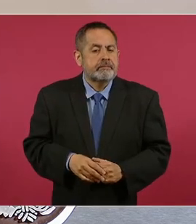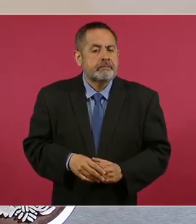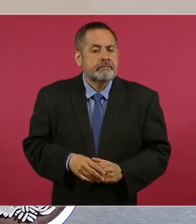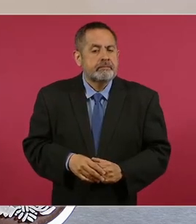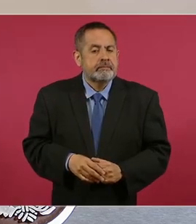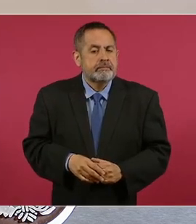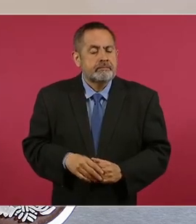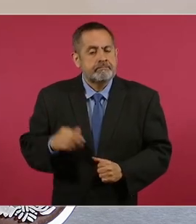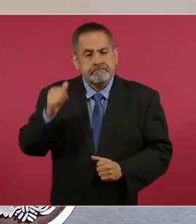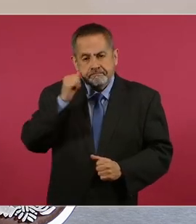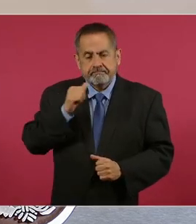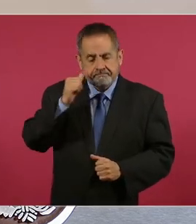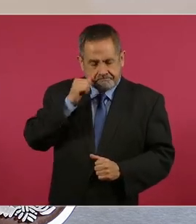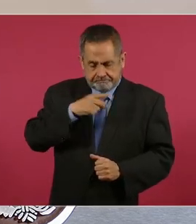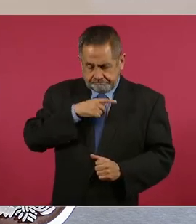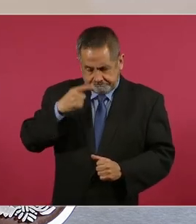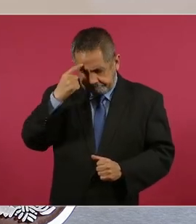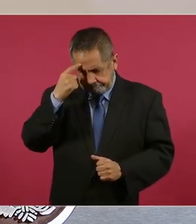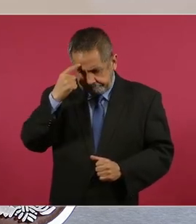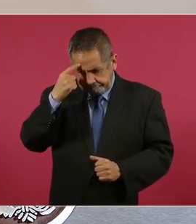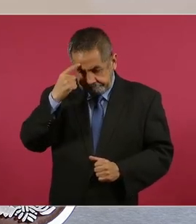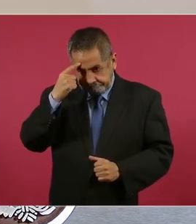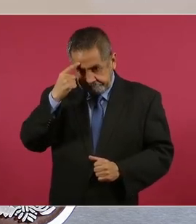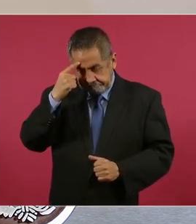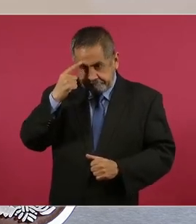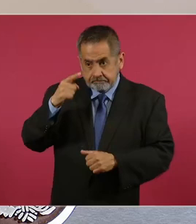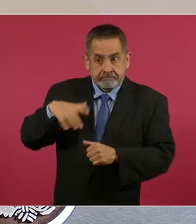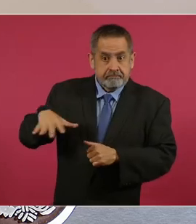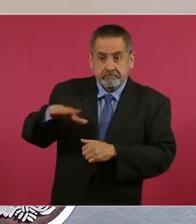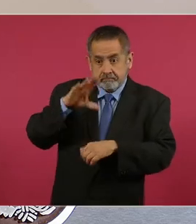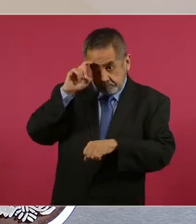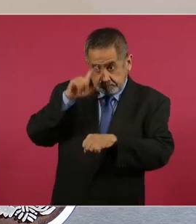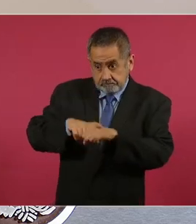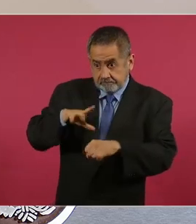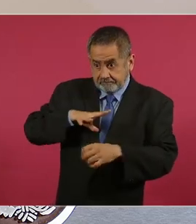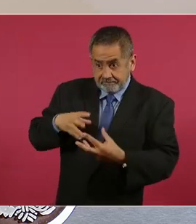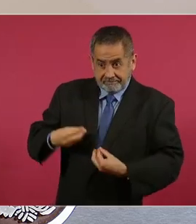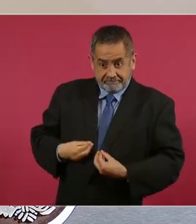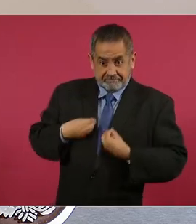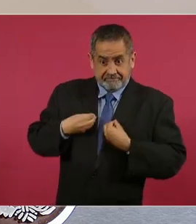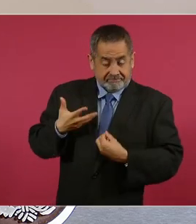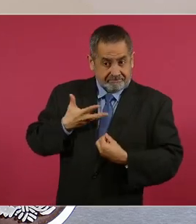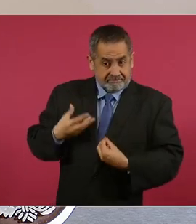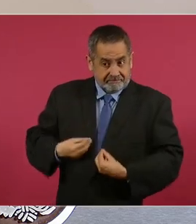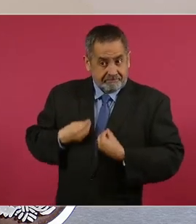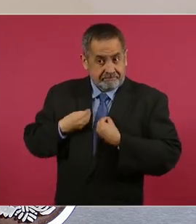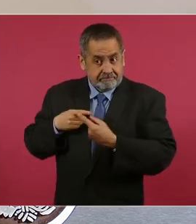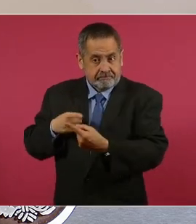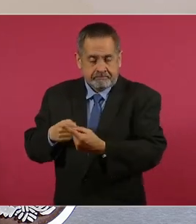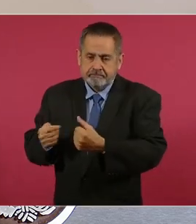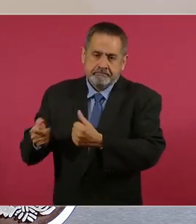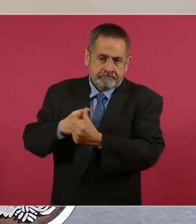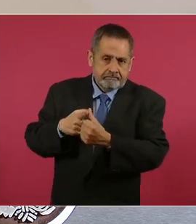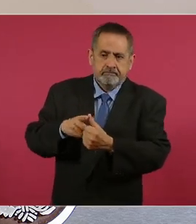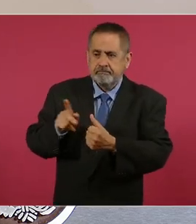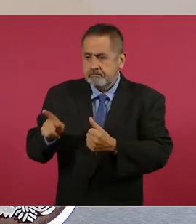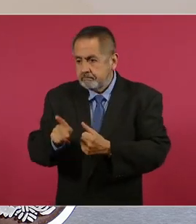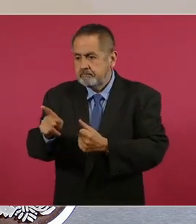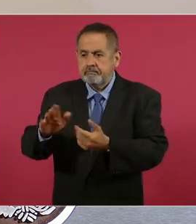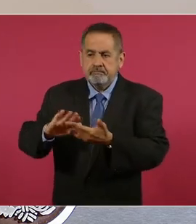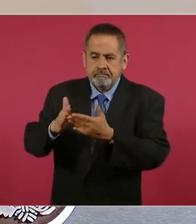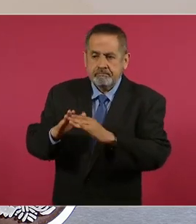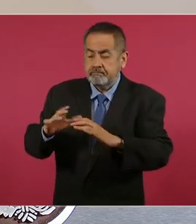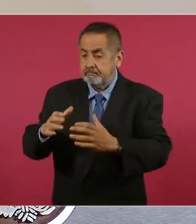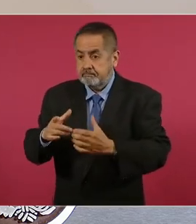siempre tendremos que priorizar las culturas vivas, las culturas, pueblos y